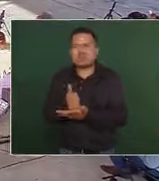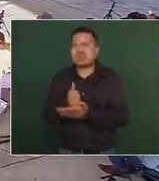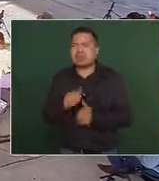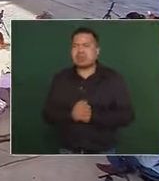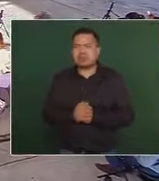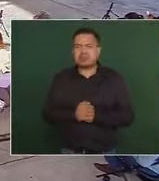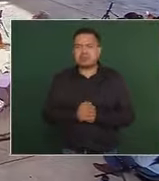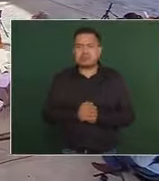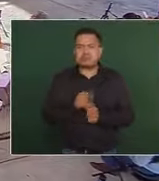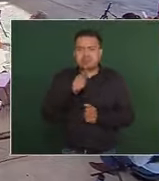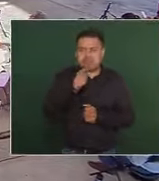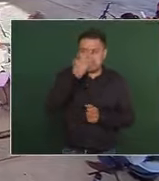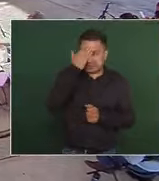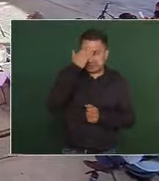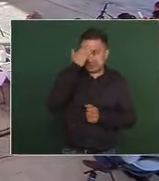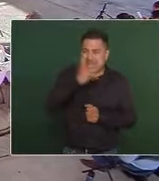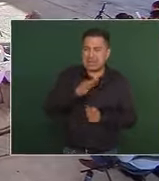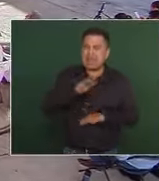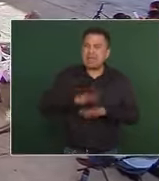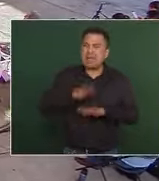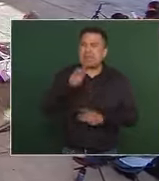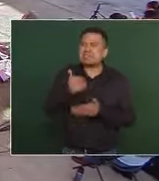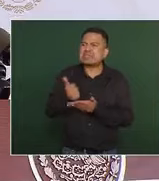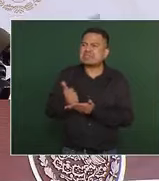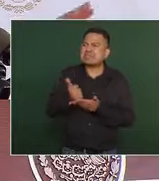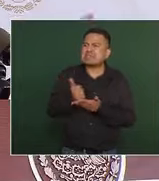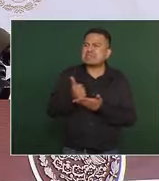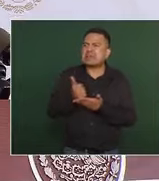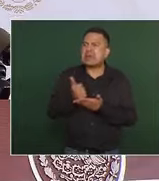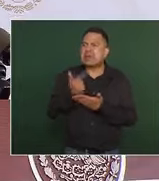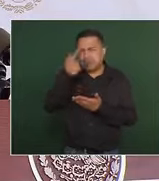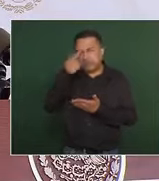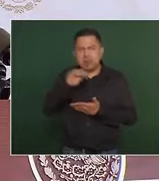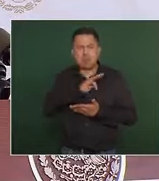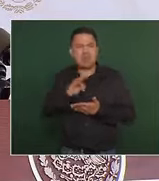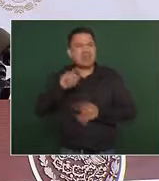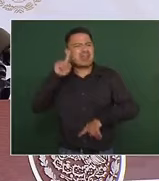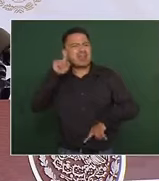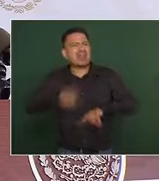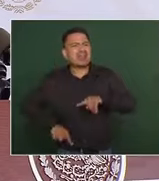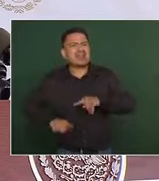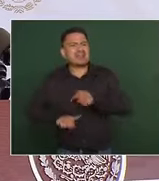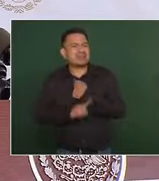¿Saben qué es lo que más nos ayuda para enfrentar la violencia?